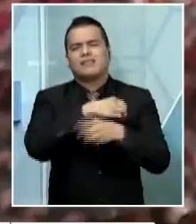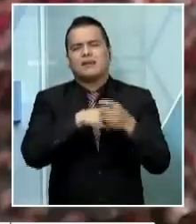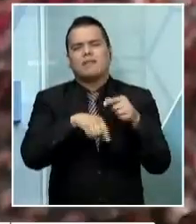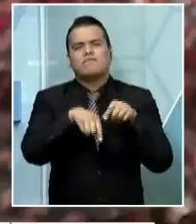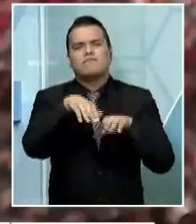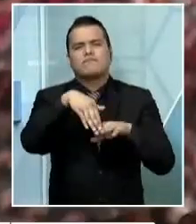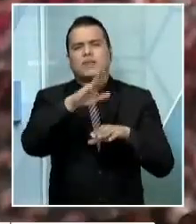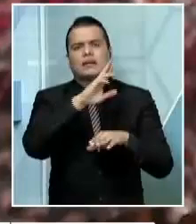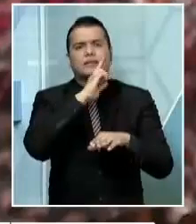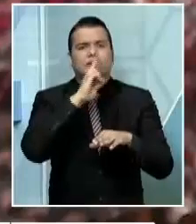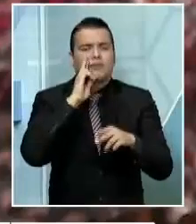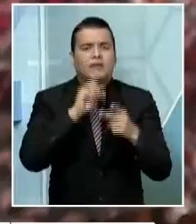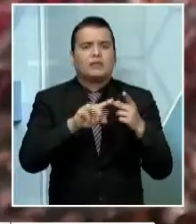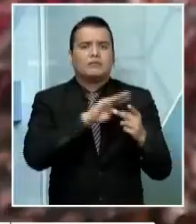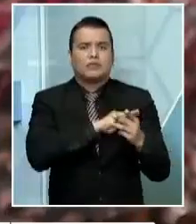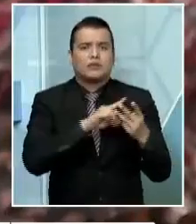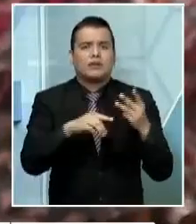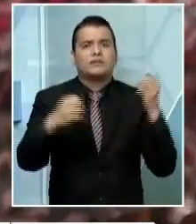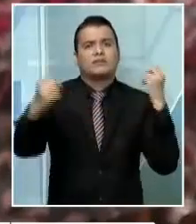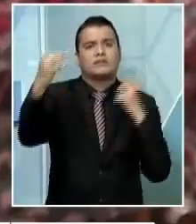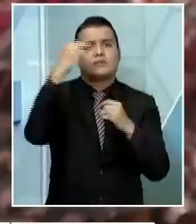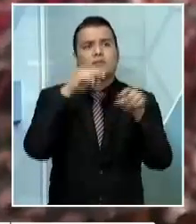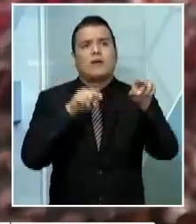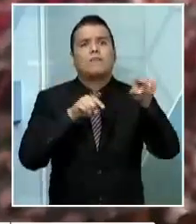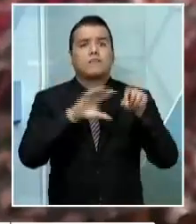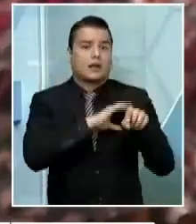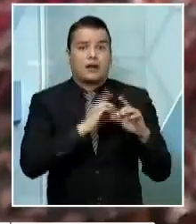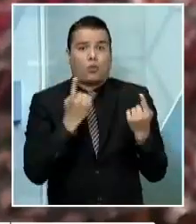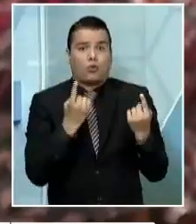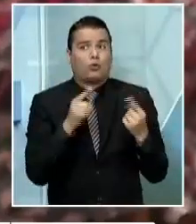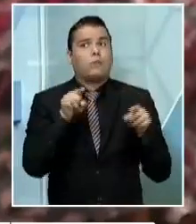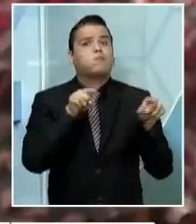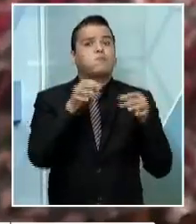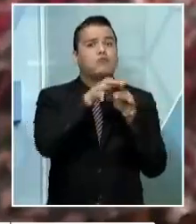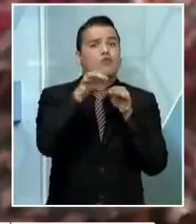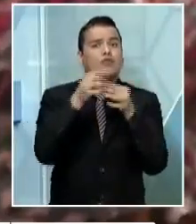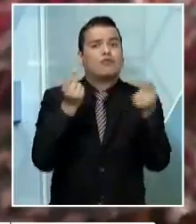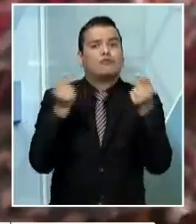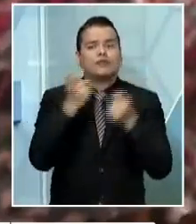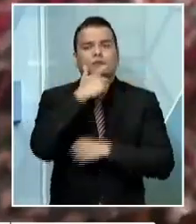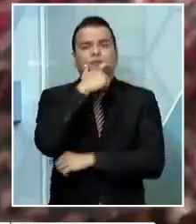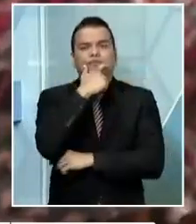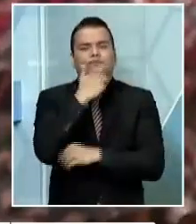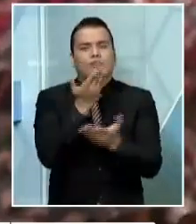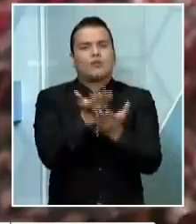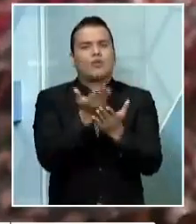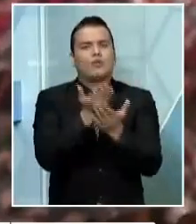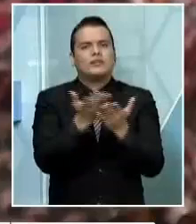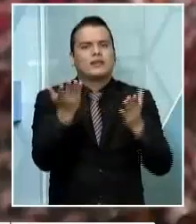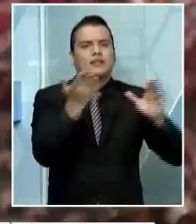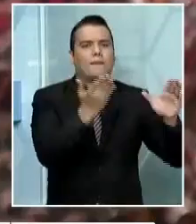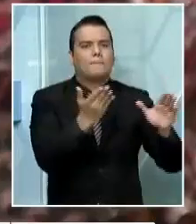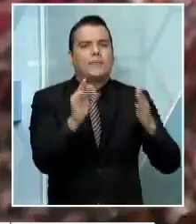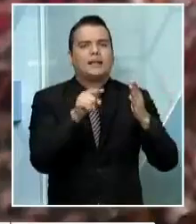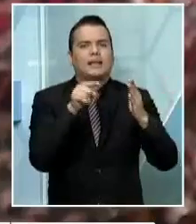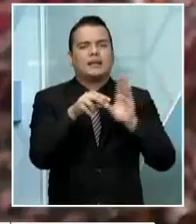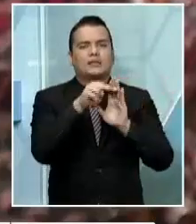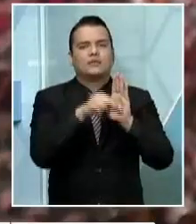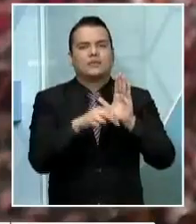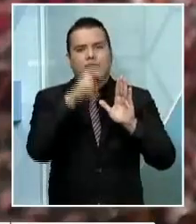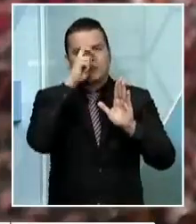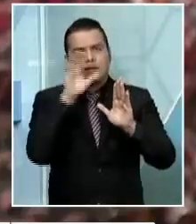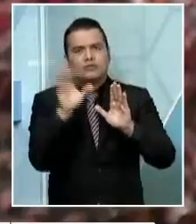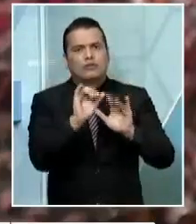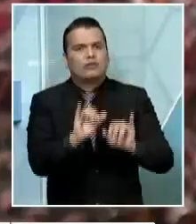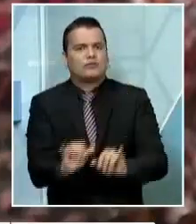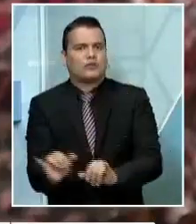discotecas, no solamente de Cali, sino del área metropolitana, las autoridades están buscando unificar un plan de contingencia para evitar que se sigan